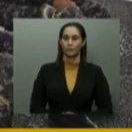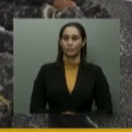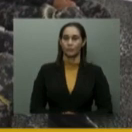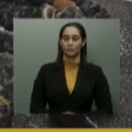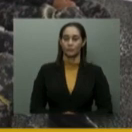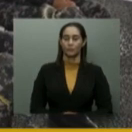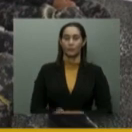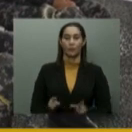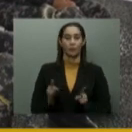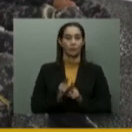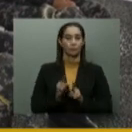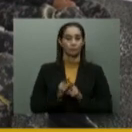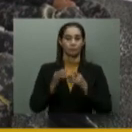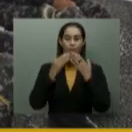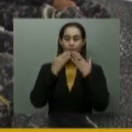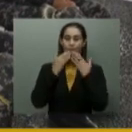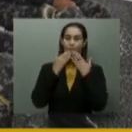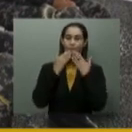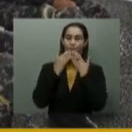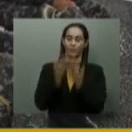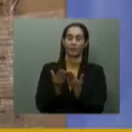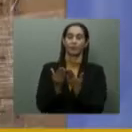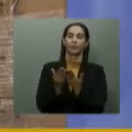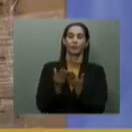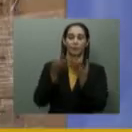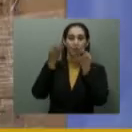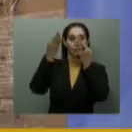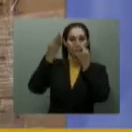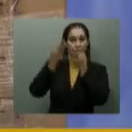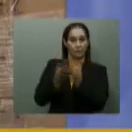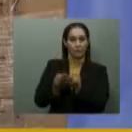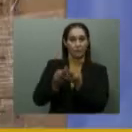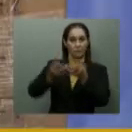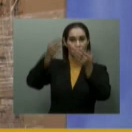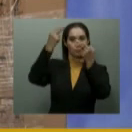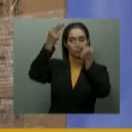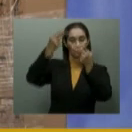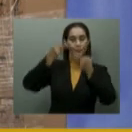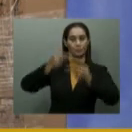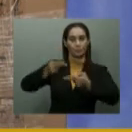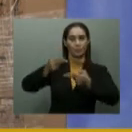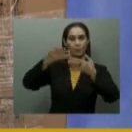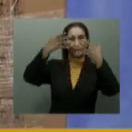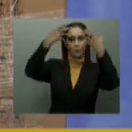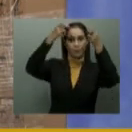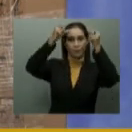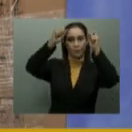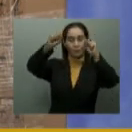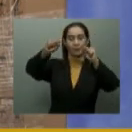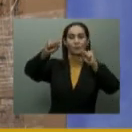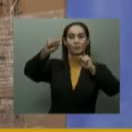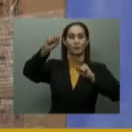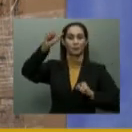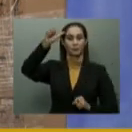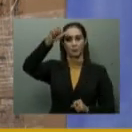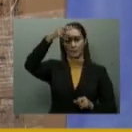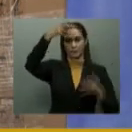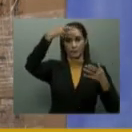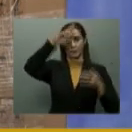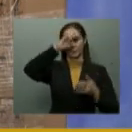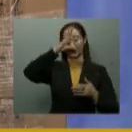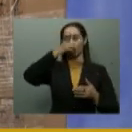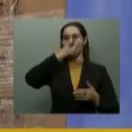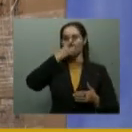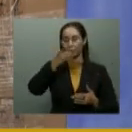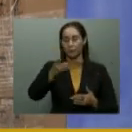se le ha brotado unos conatos donde hemos visto absurdos movimiento